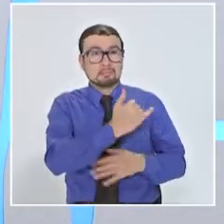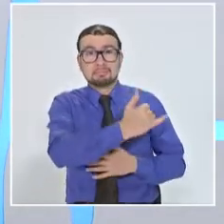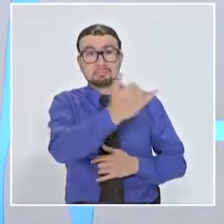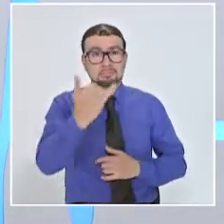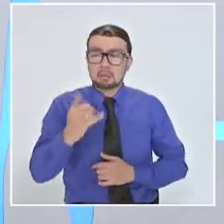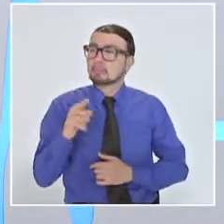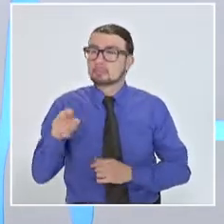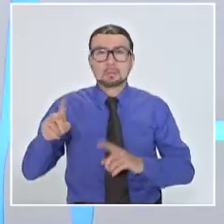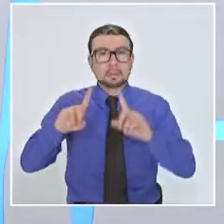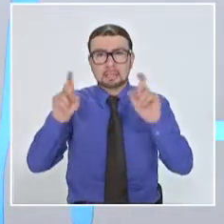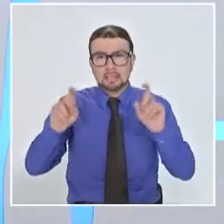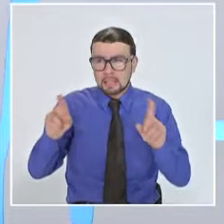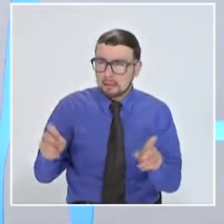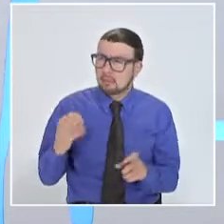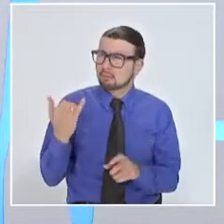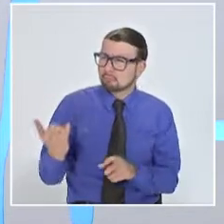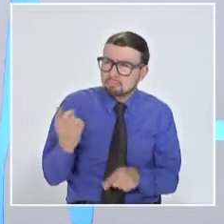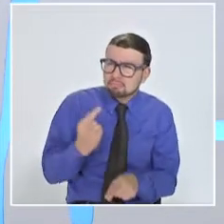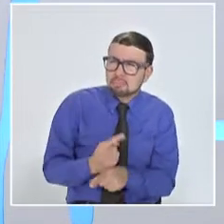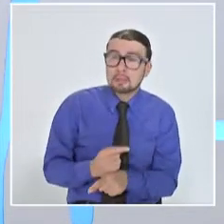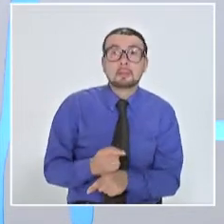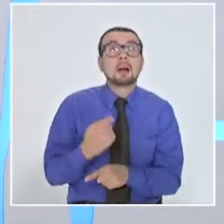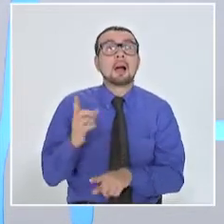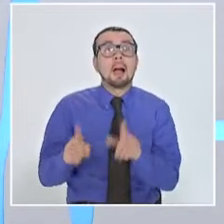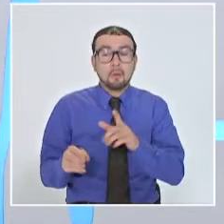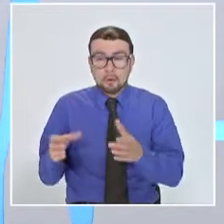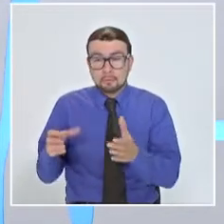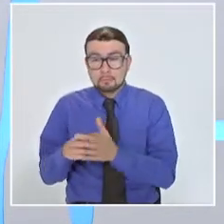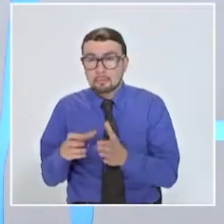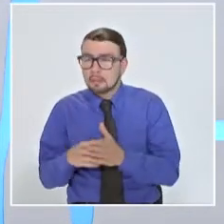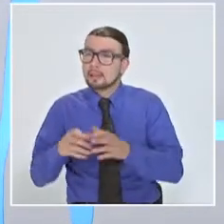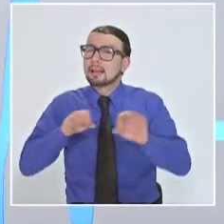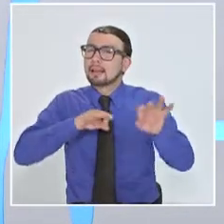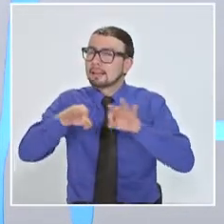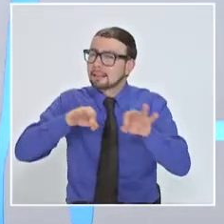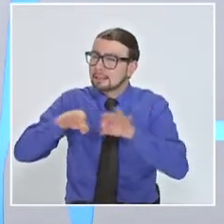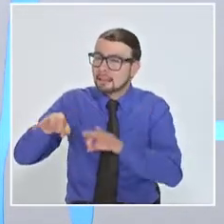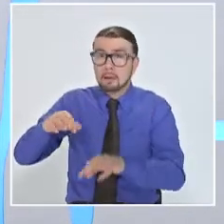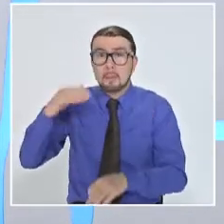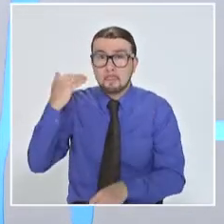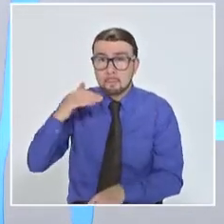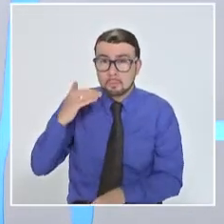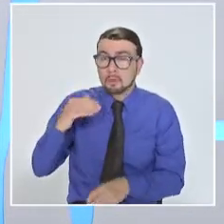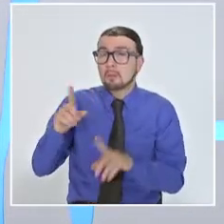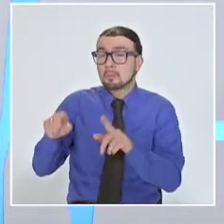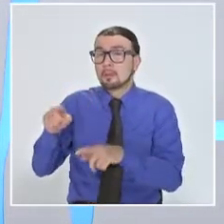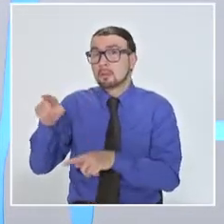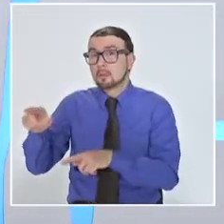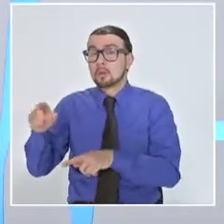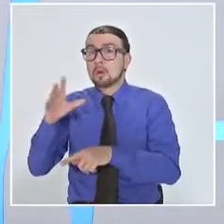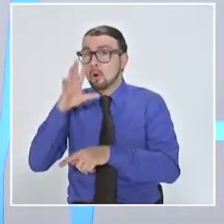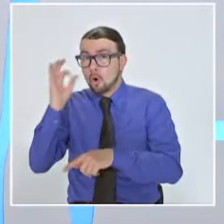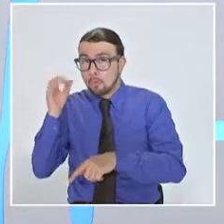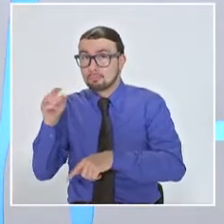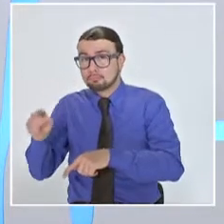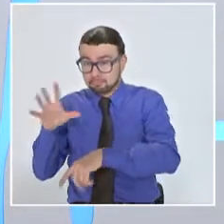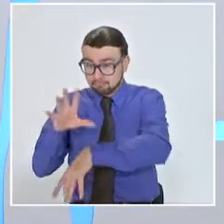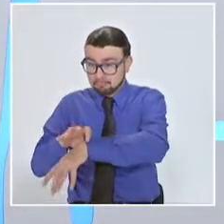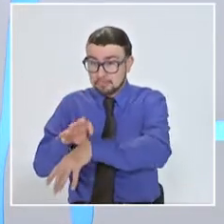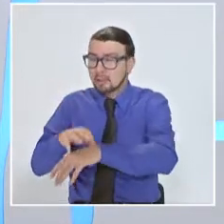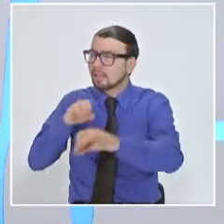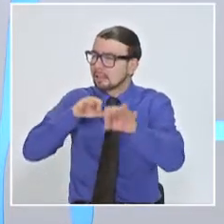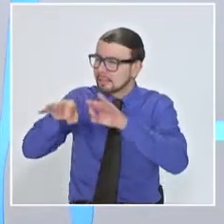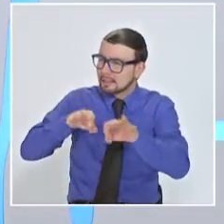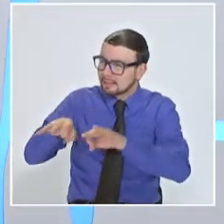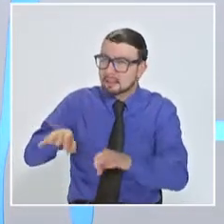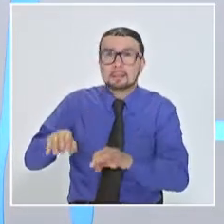más de este tema en cuanto a la teoría y hay excelentes unidades de simulación para enseñarle a los médicos a realizar un buen examen clínico de seno y en las consultas